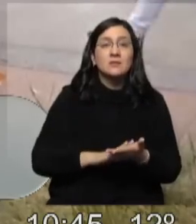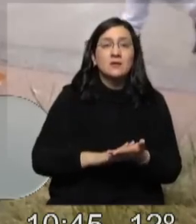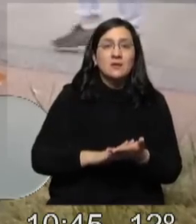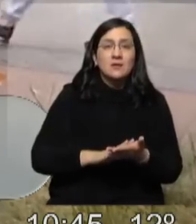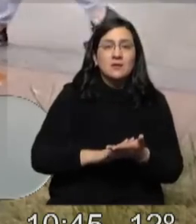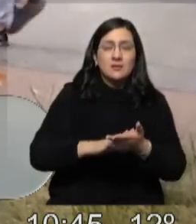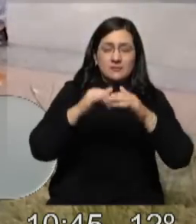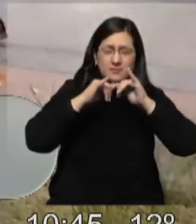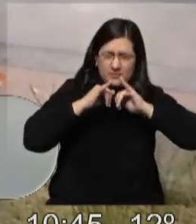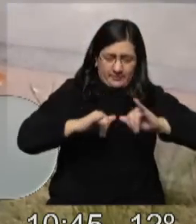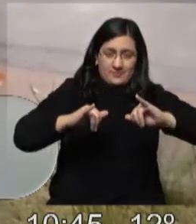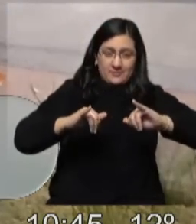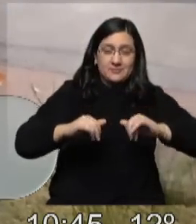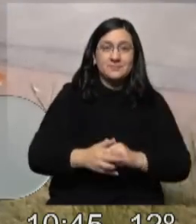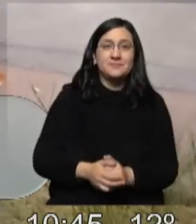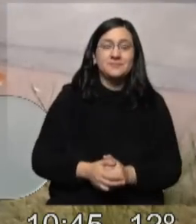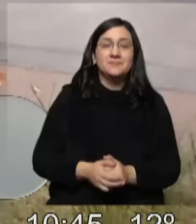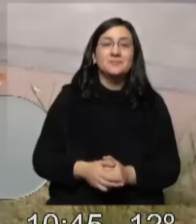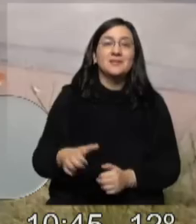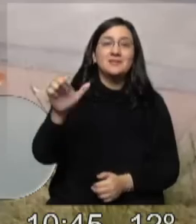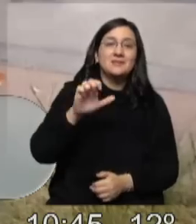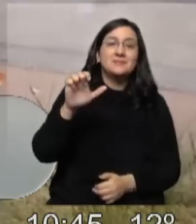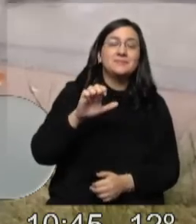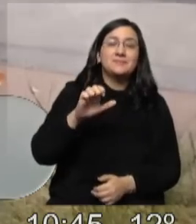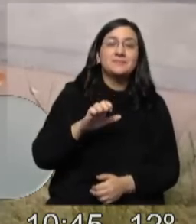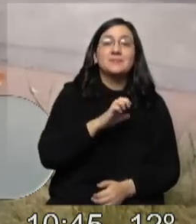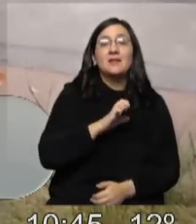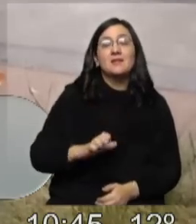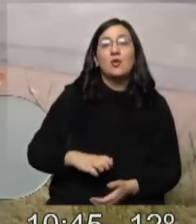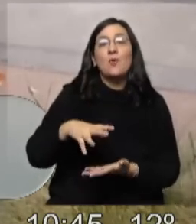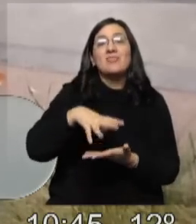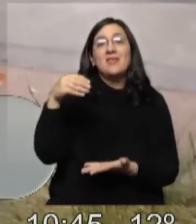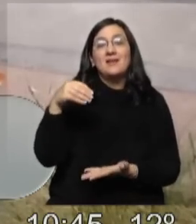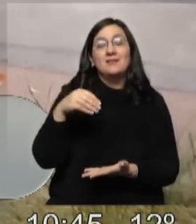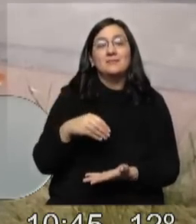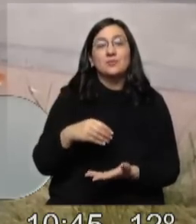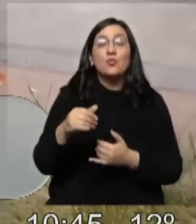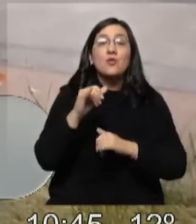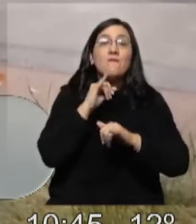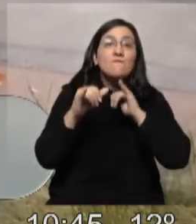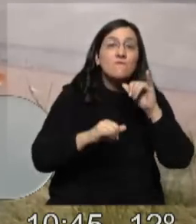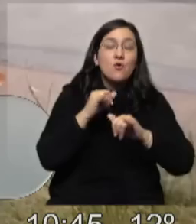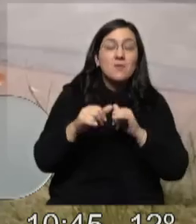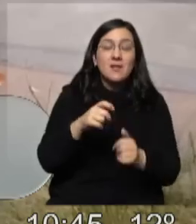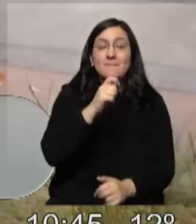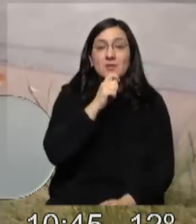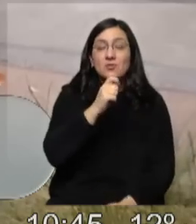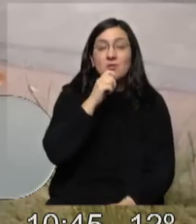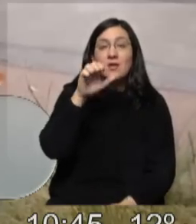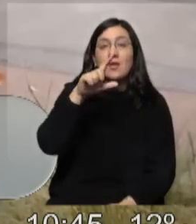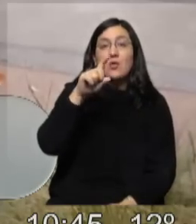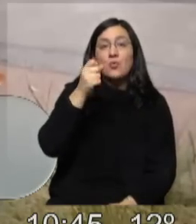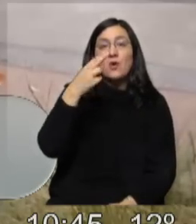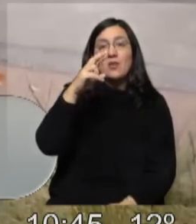las publicidades, de las propagandas, pero de una empresa estatal como es Antel, a propósito de un informe que el periodista Eduardo Preve